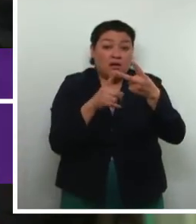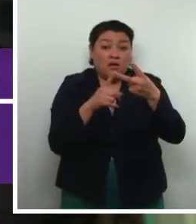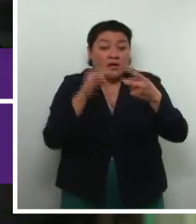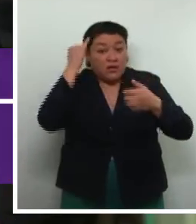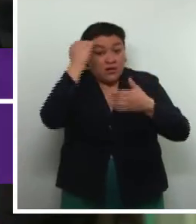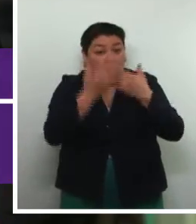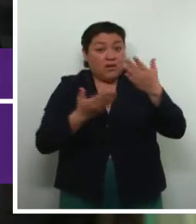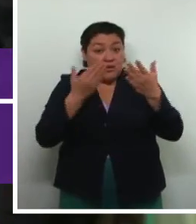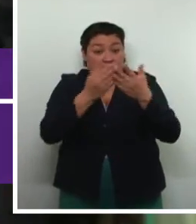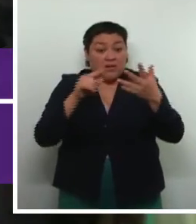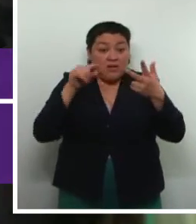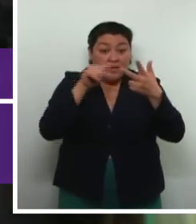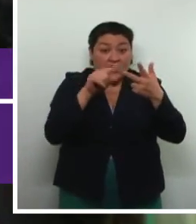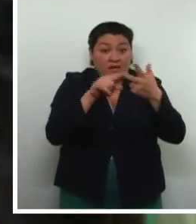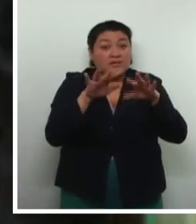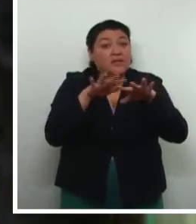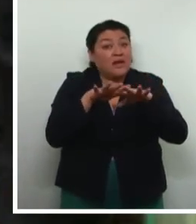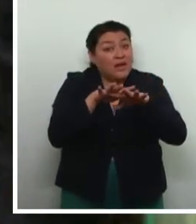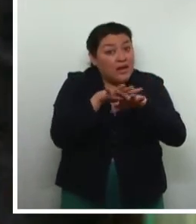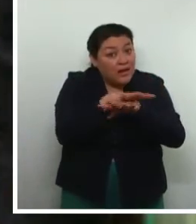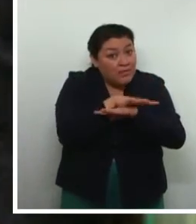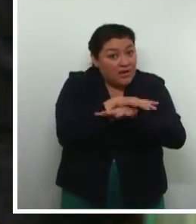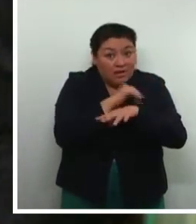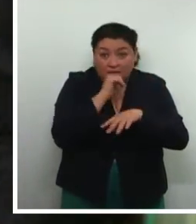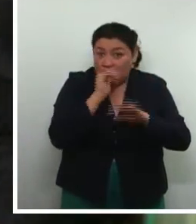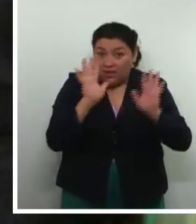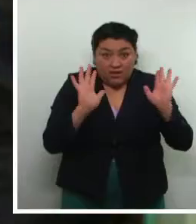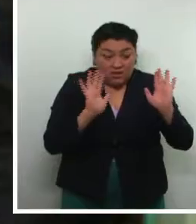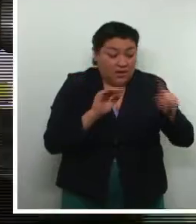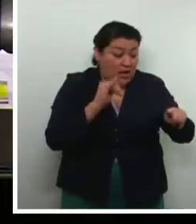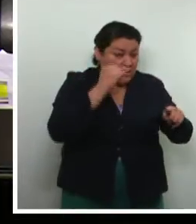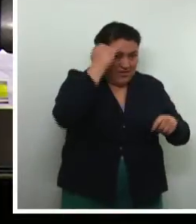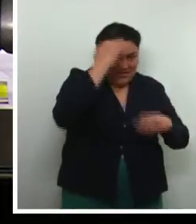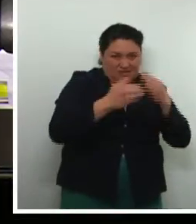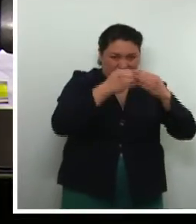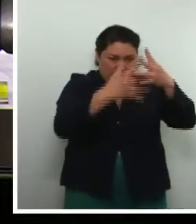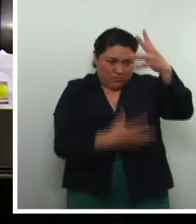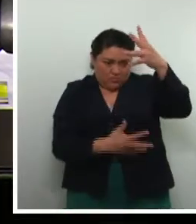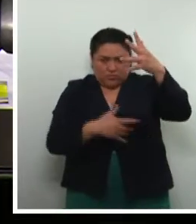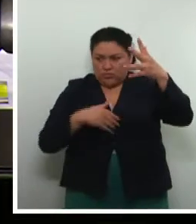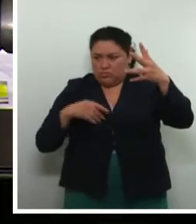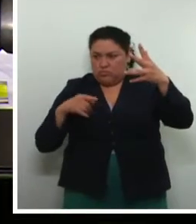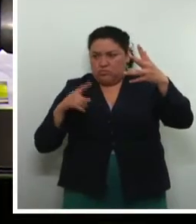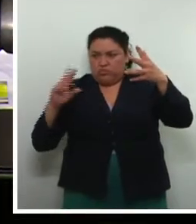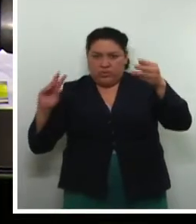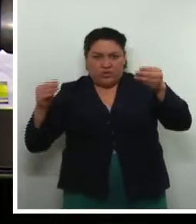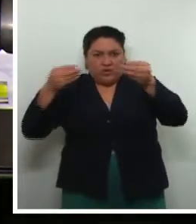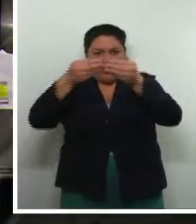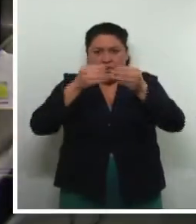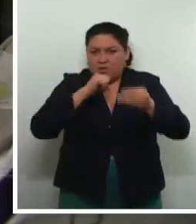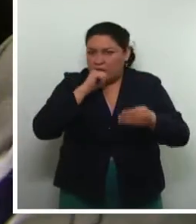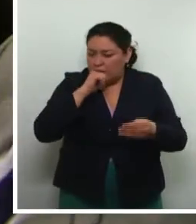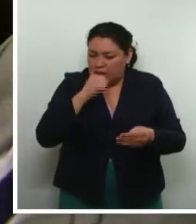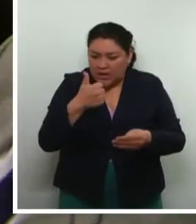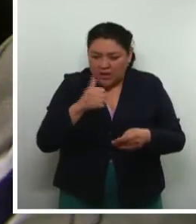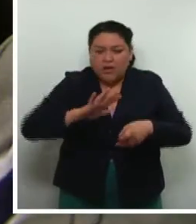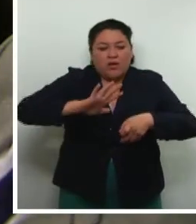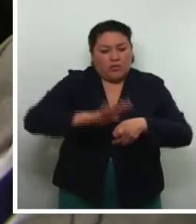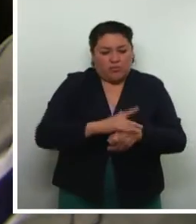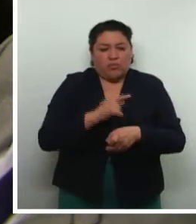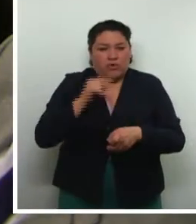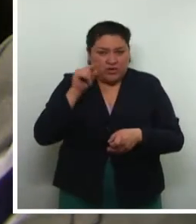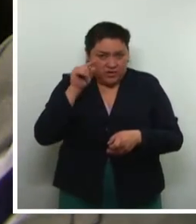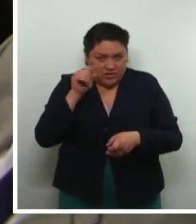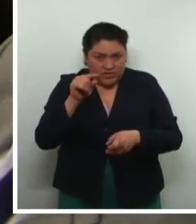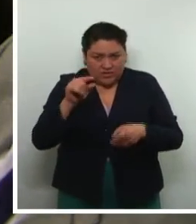modificada por la reserva. En consecuencia, no pudo haber formado